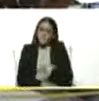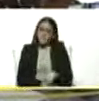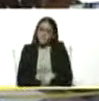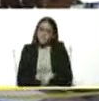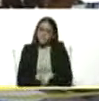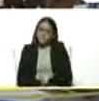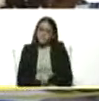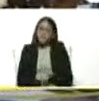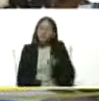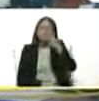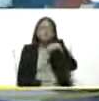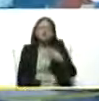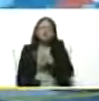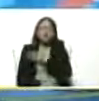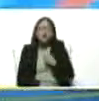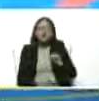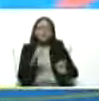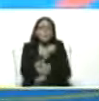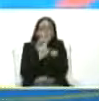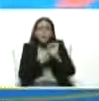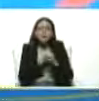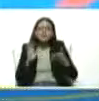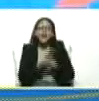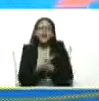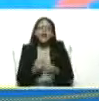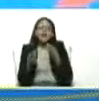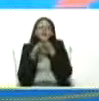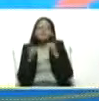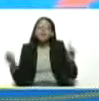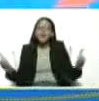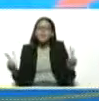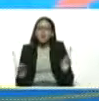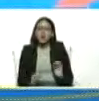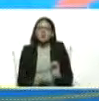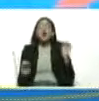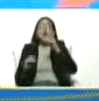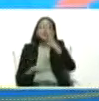¿La democracia la hemos defendido? ¿O es que alguien quiere un golpe de Estado en Venezuela?